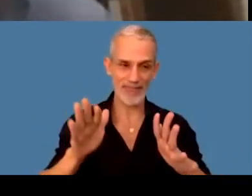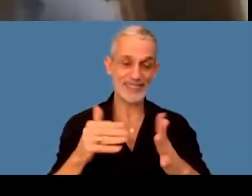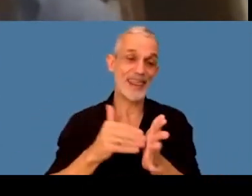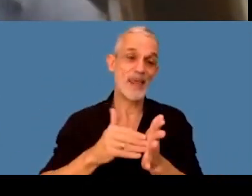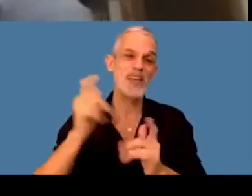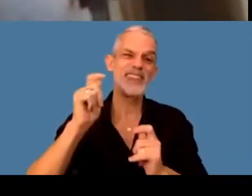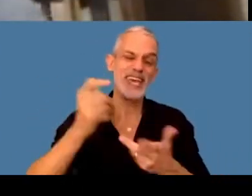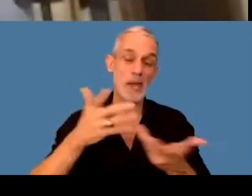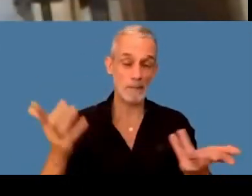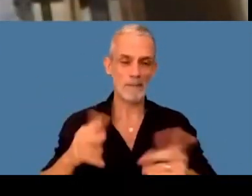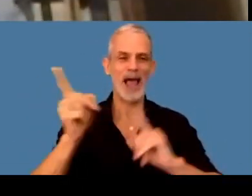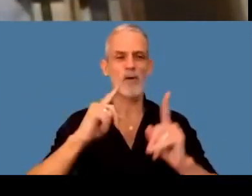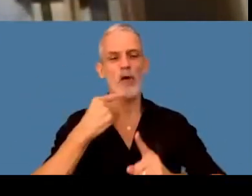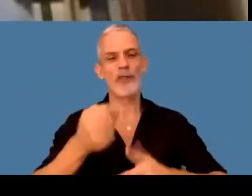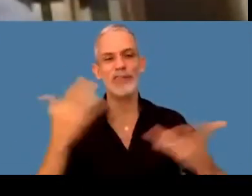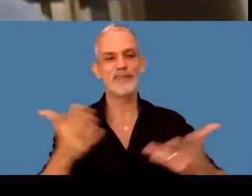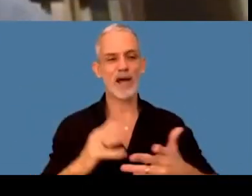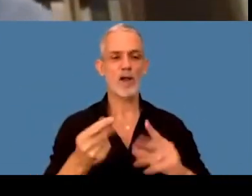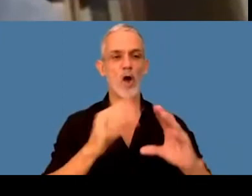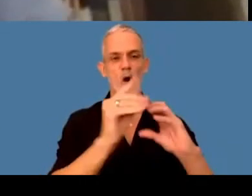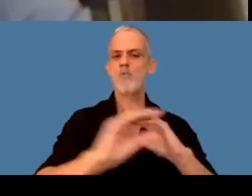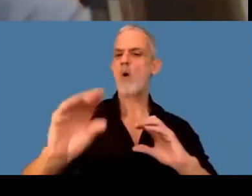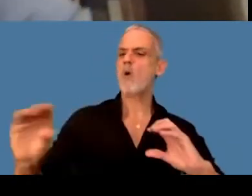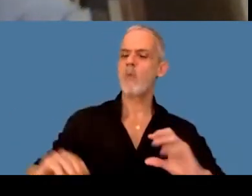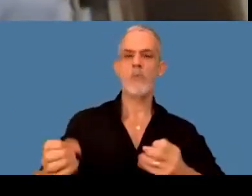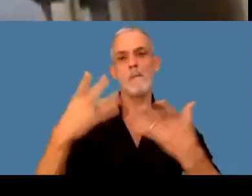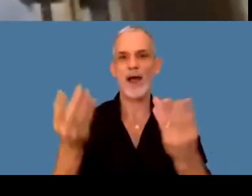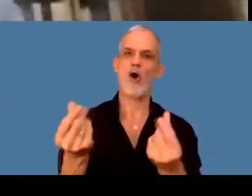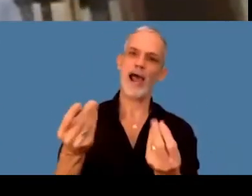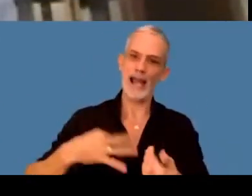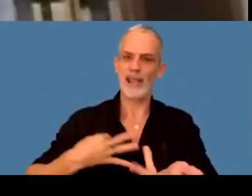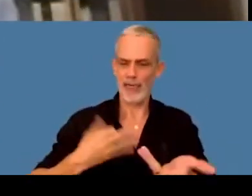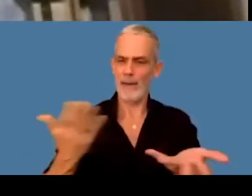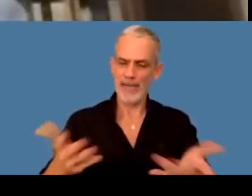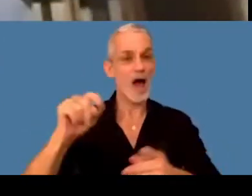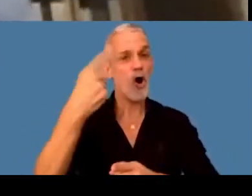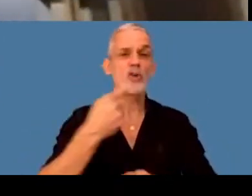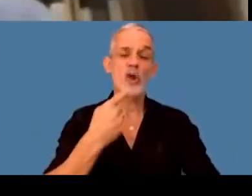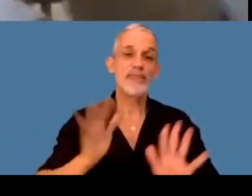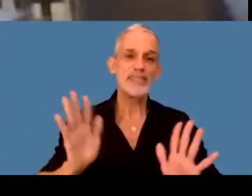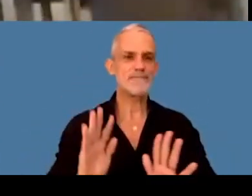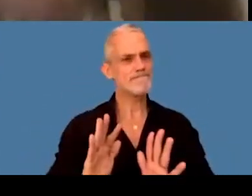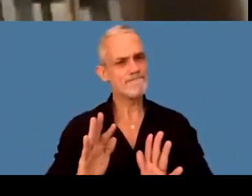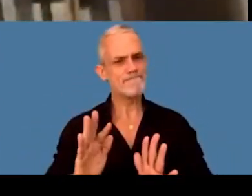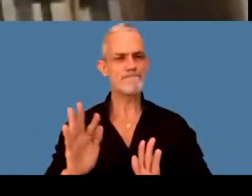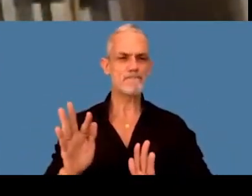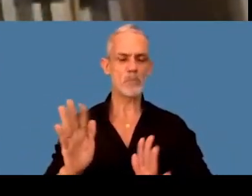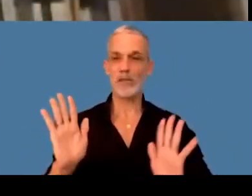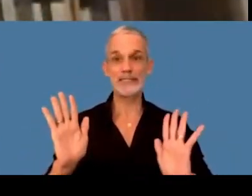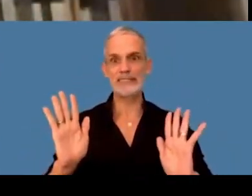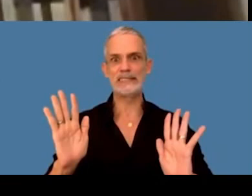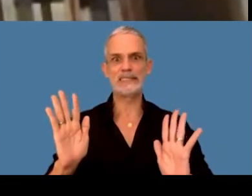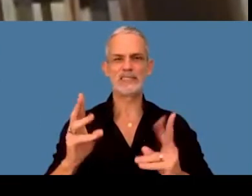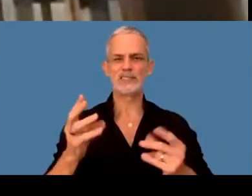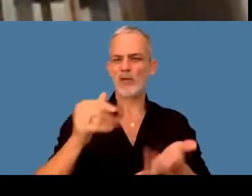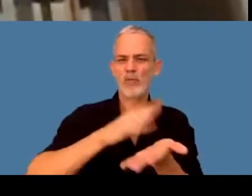Algunos te dirán que hubo una distribución y una mejora de la calidad de vida, otros te dirán que se